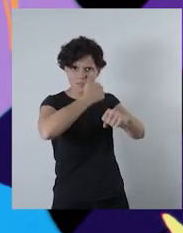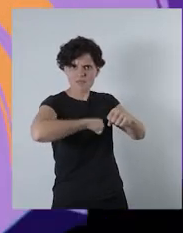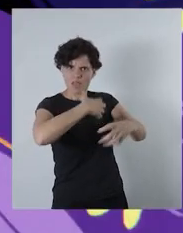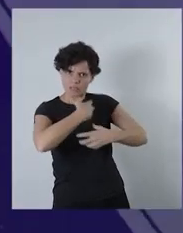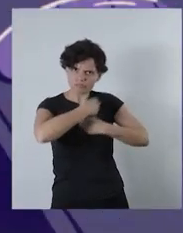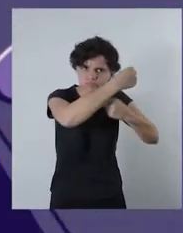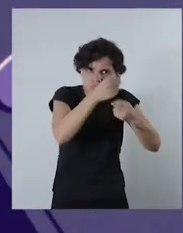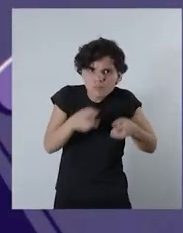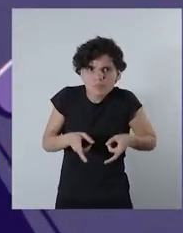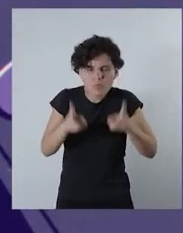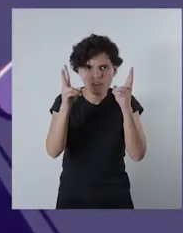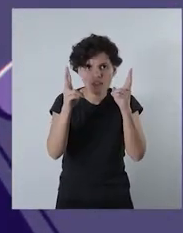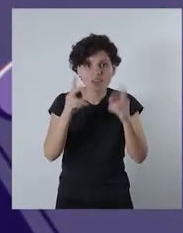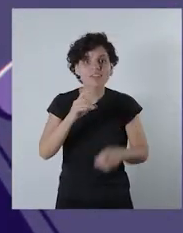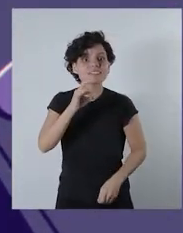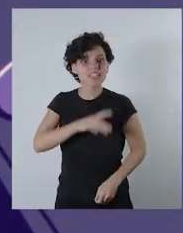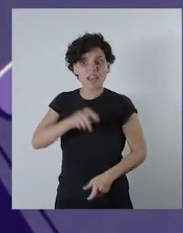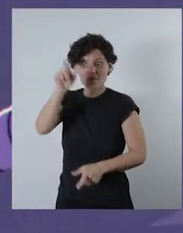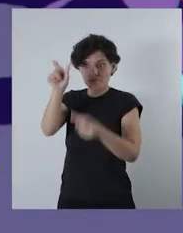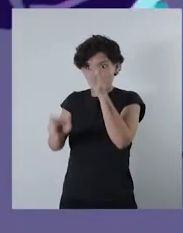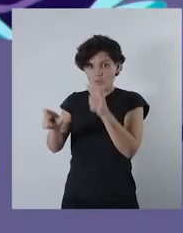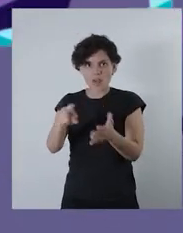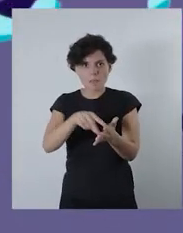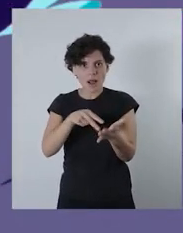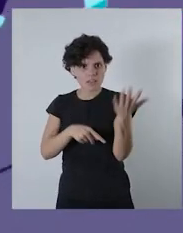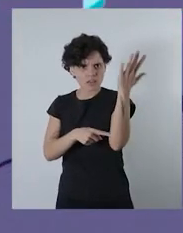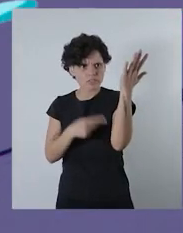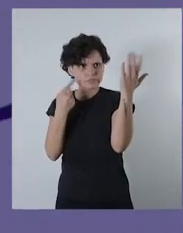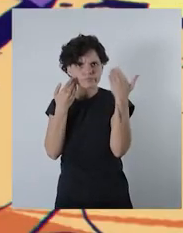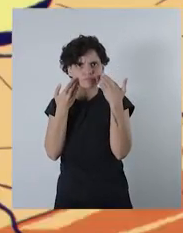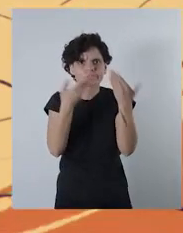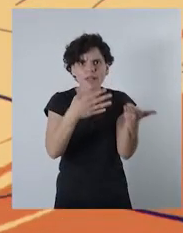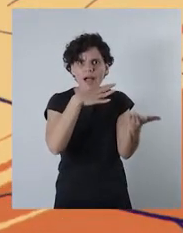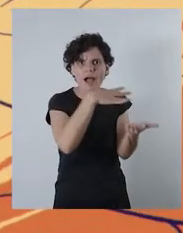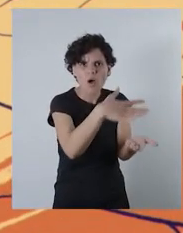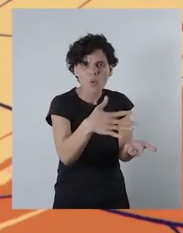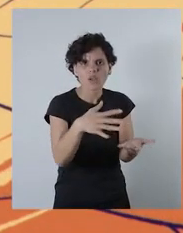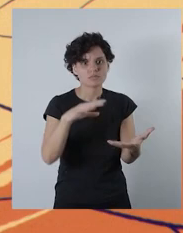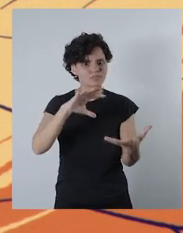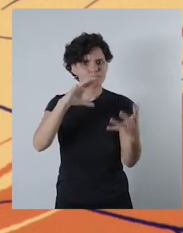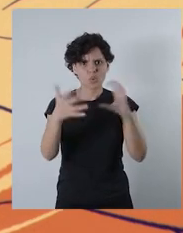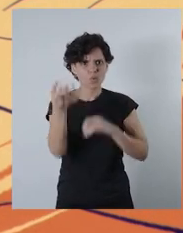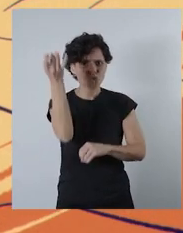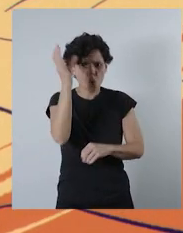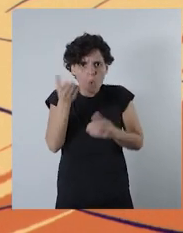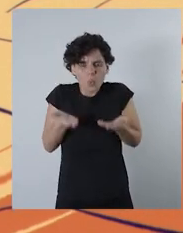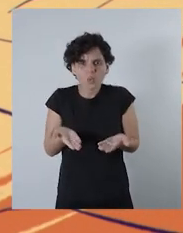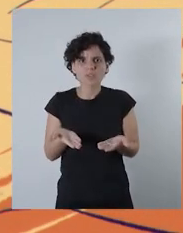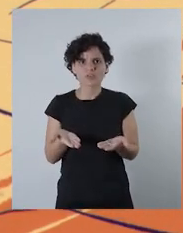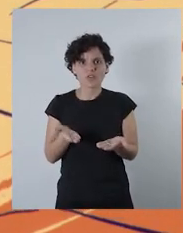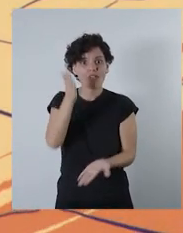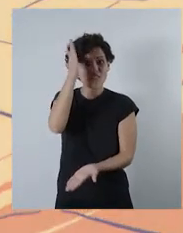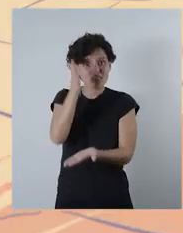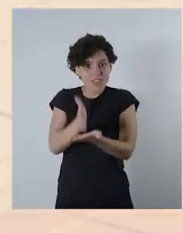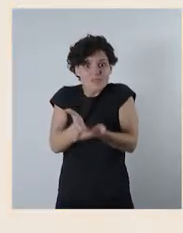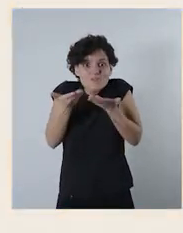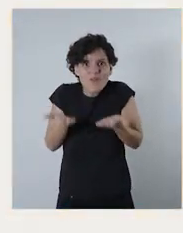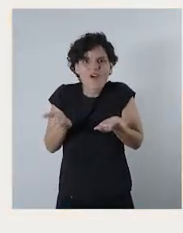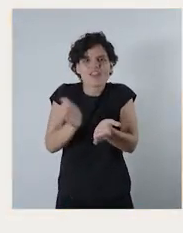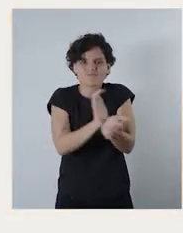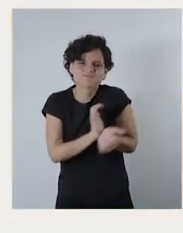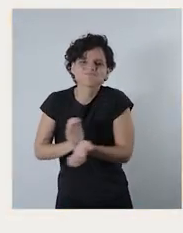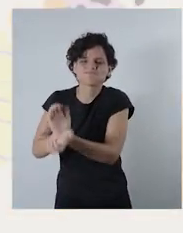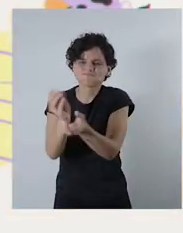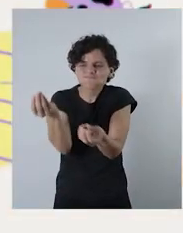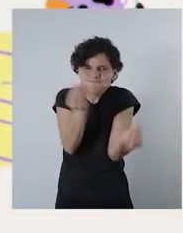ser apropiado por privados. En Chile se prefieren los paltos a las personas. Es un caso único en el mundo. Es